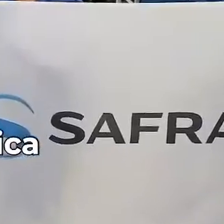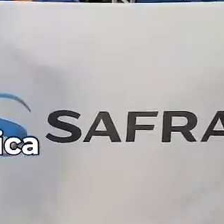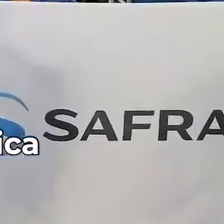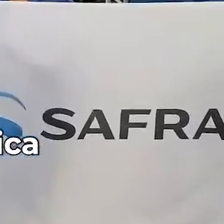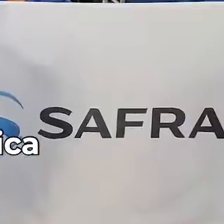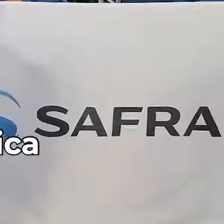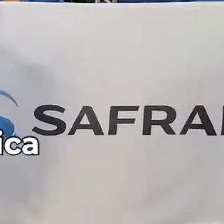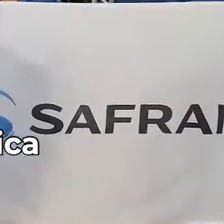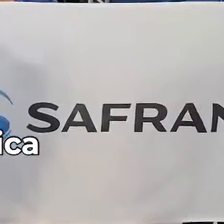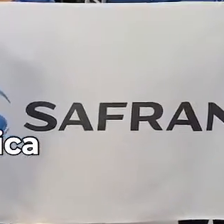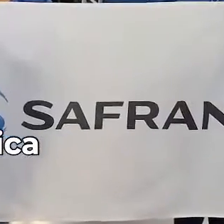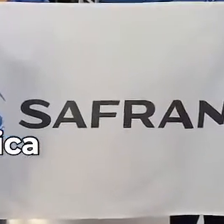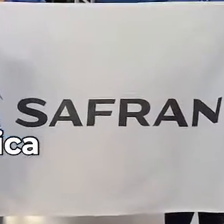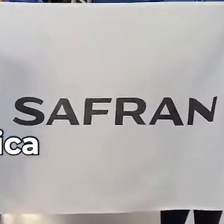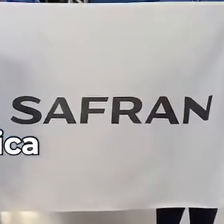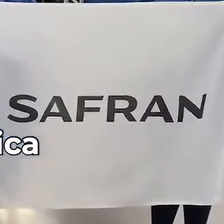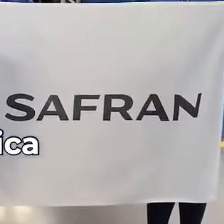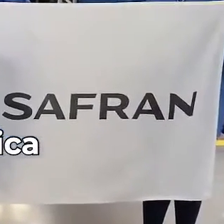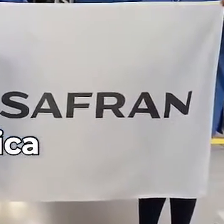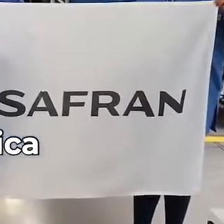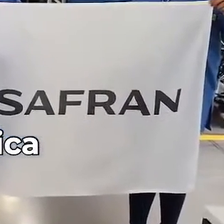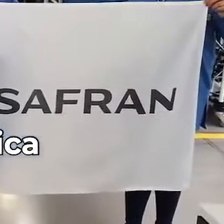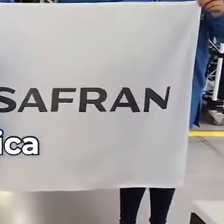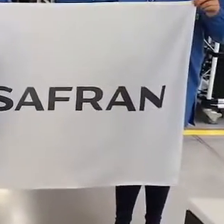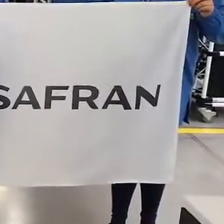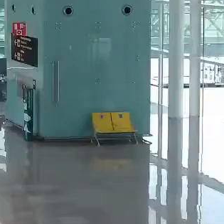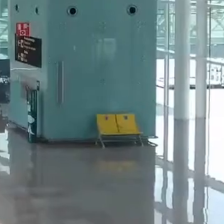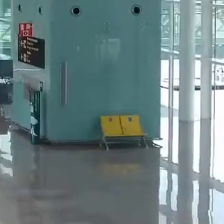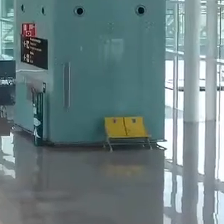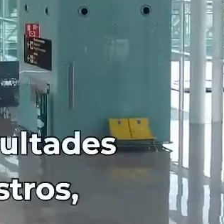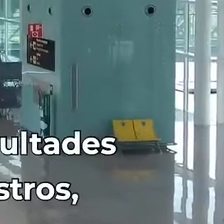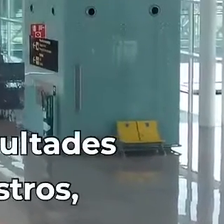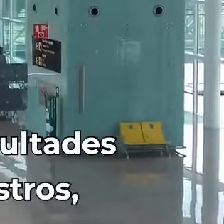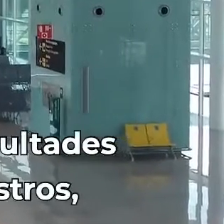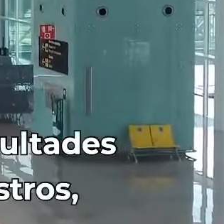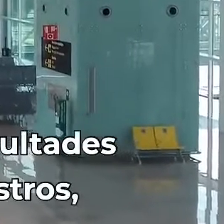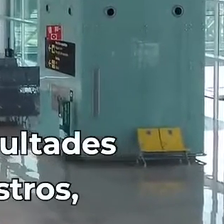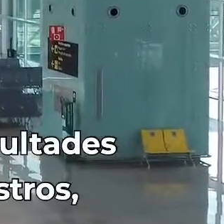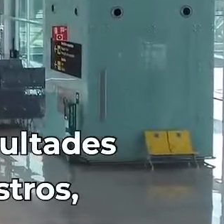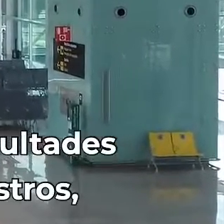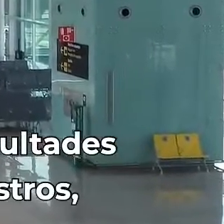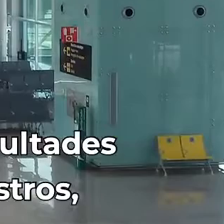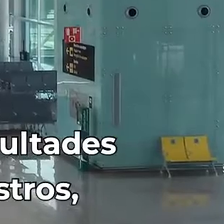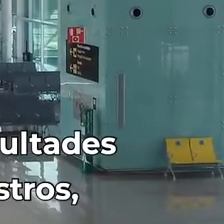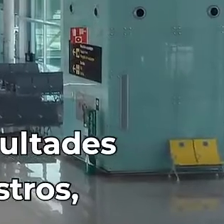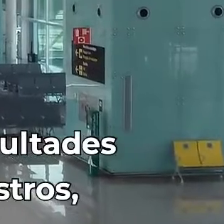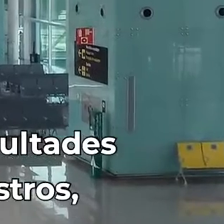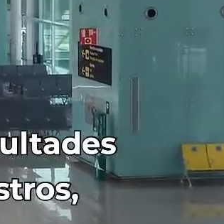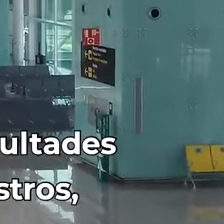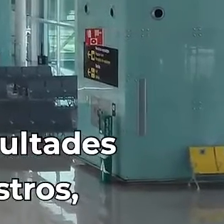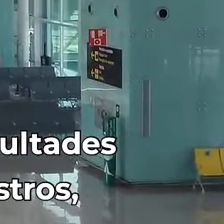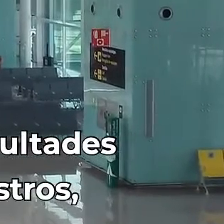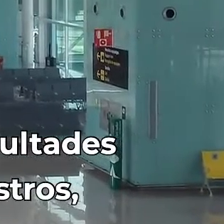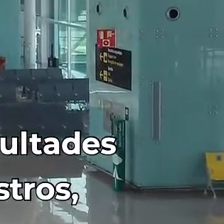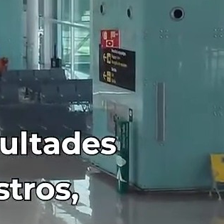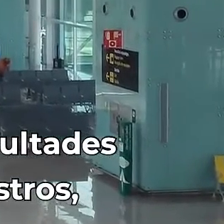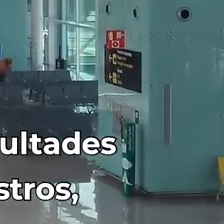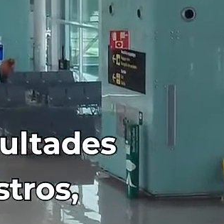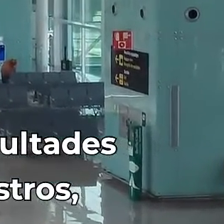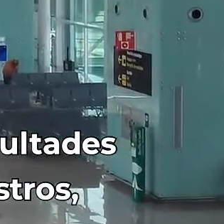gobernador Barbosa que nos reciba y que reciba con entusiasmo esta iniciativa, la haga suya, que se